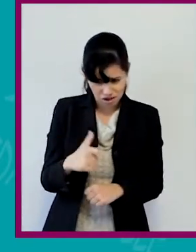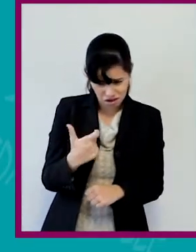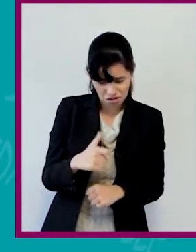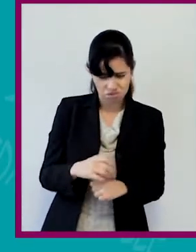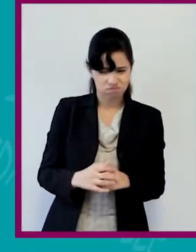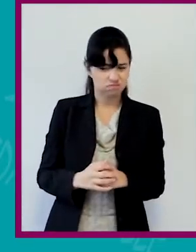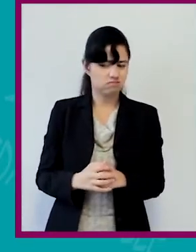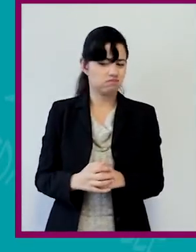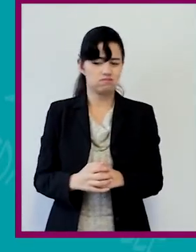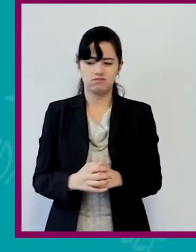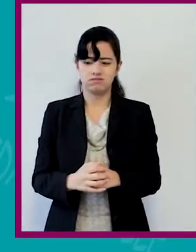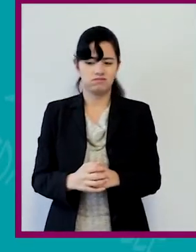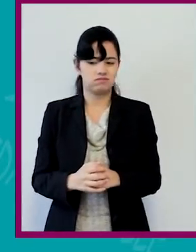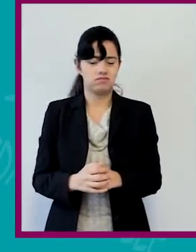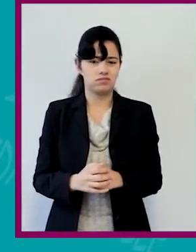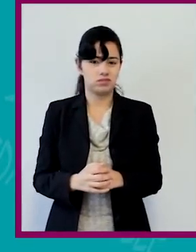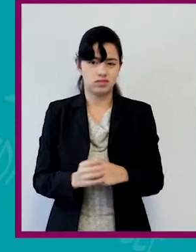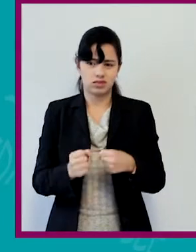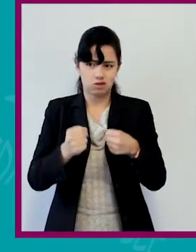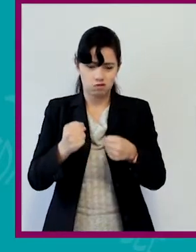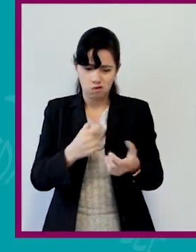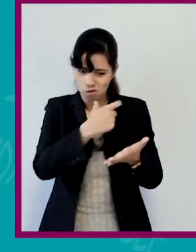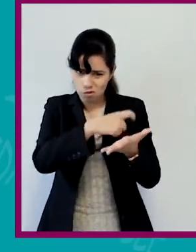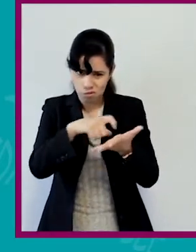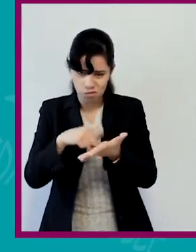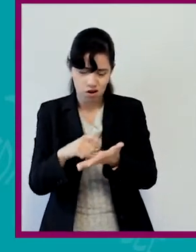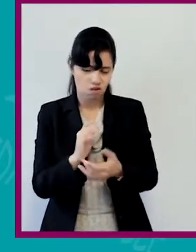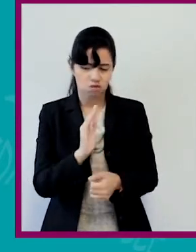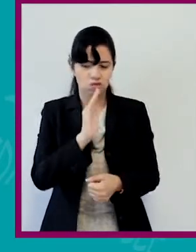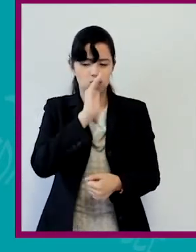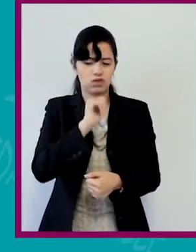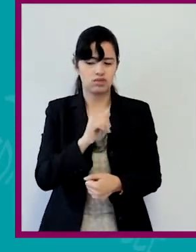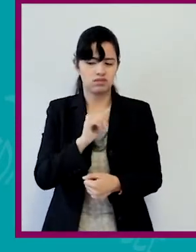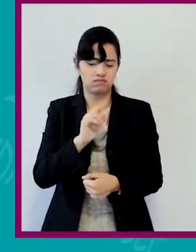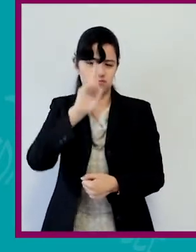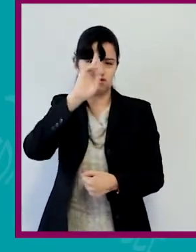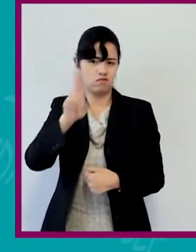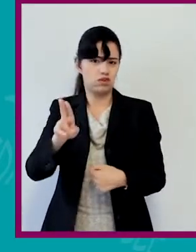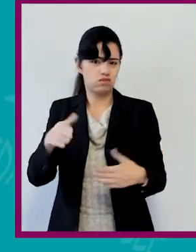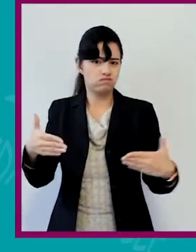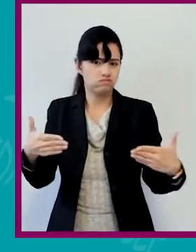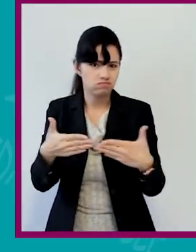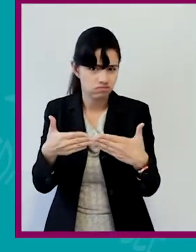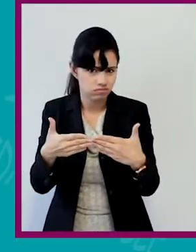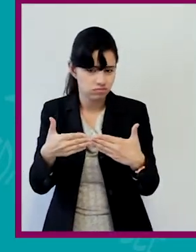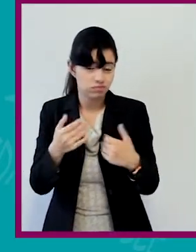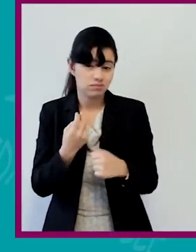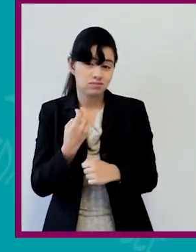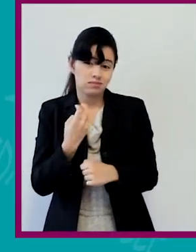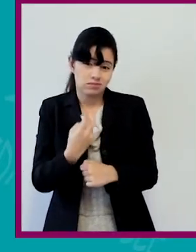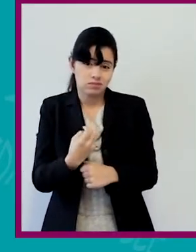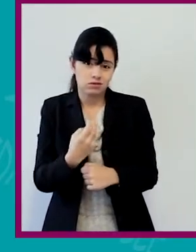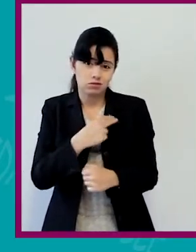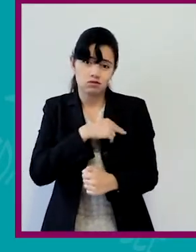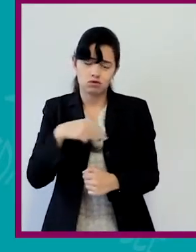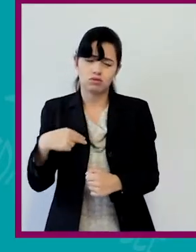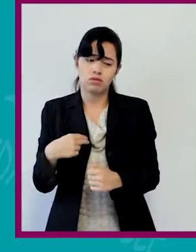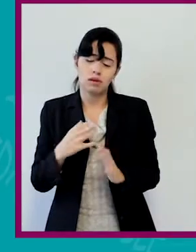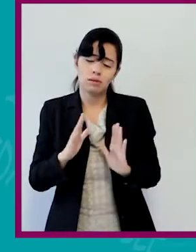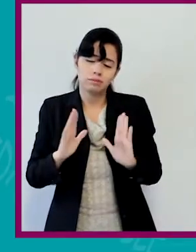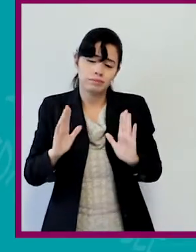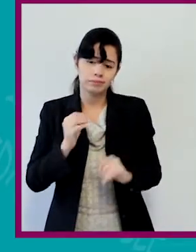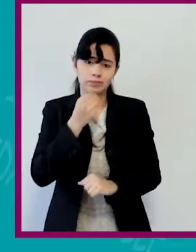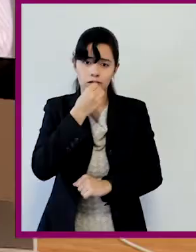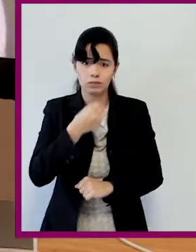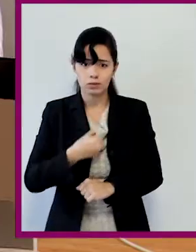consumidores fuertes. Eso es una acción discriminadora cotidiana que aceptamos resignadamente cuando es además una violación de